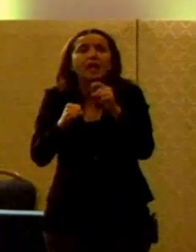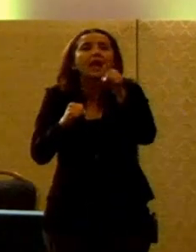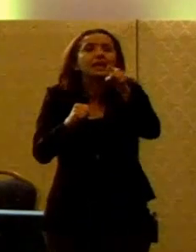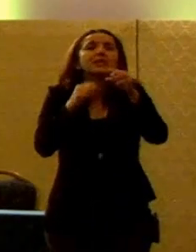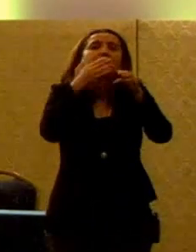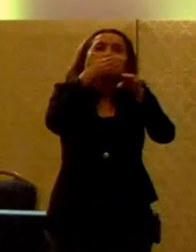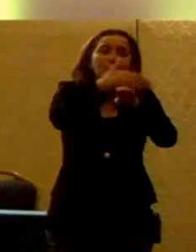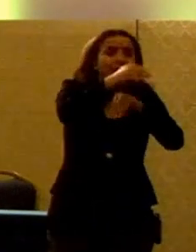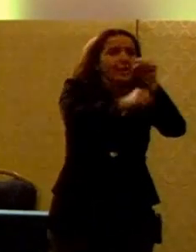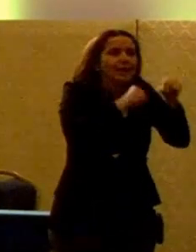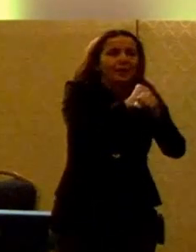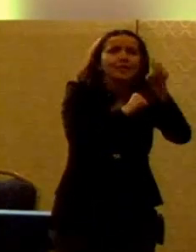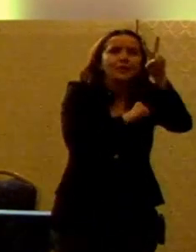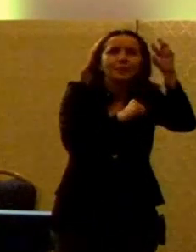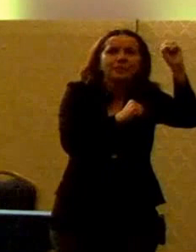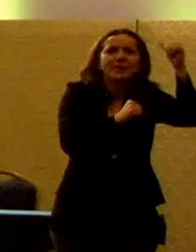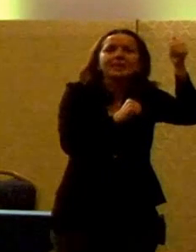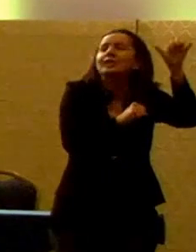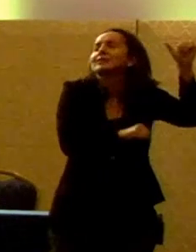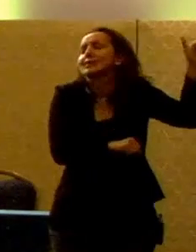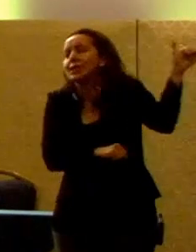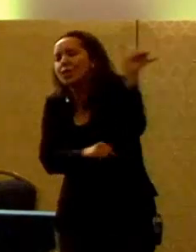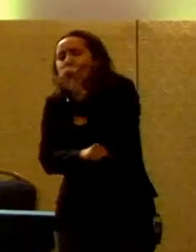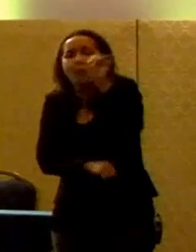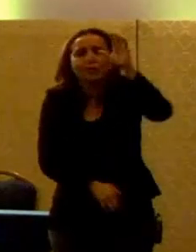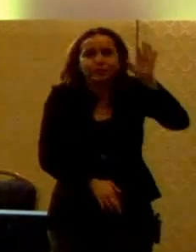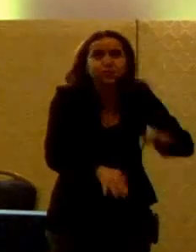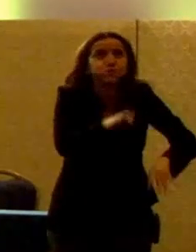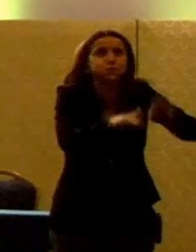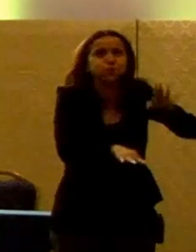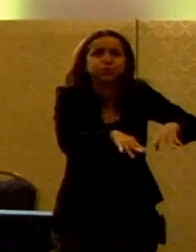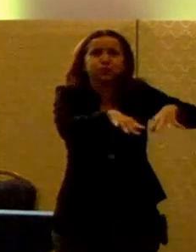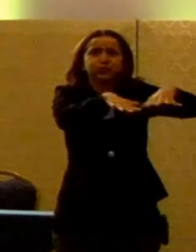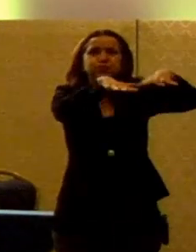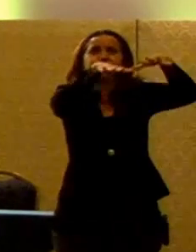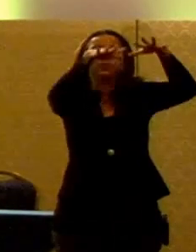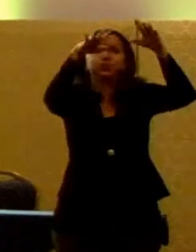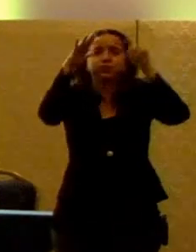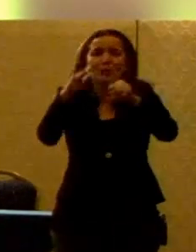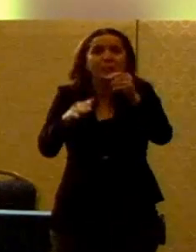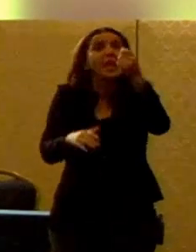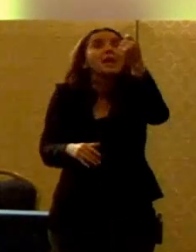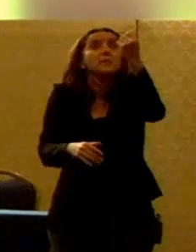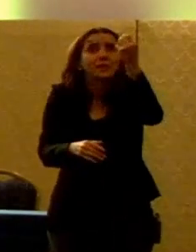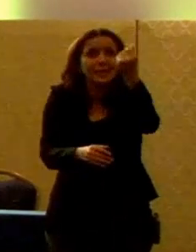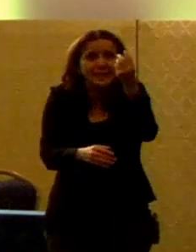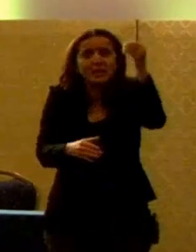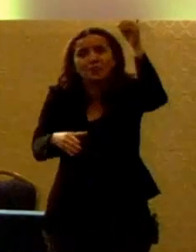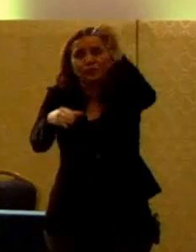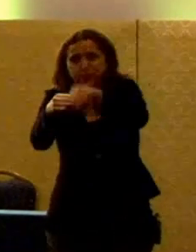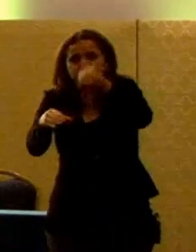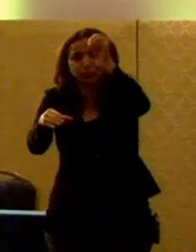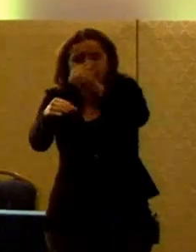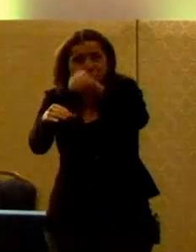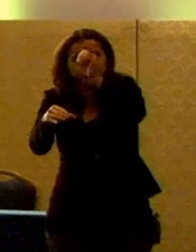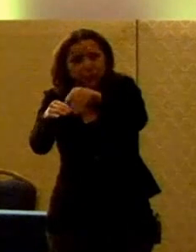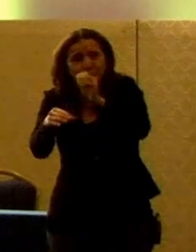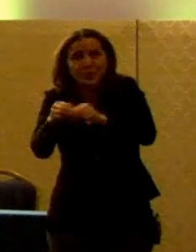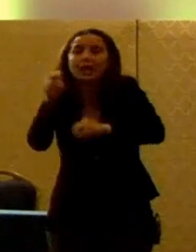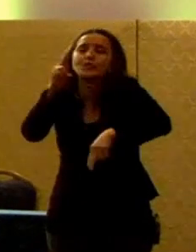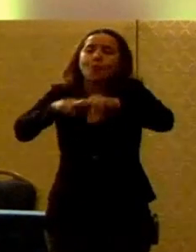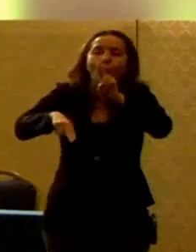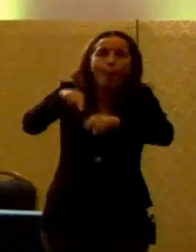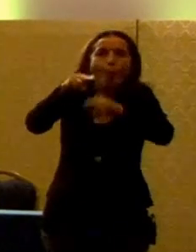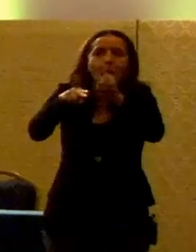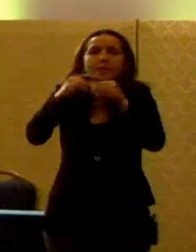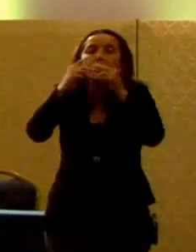en el 2010, y tenemos en medio durante 2008 y 2009 una inversión muy fuerte en obras de protección a la